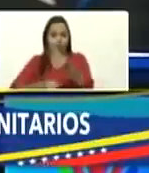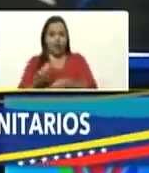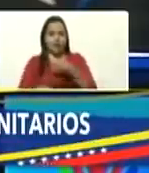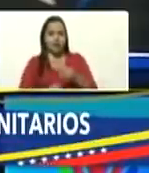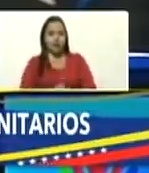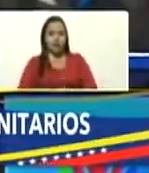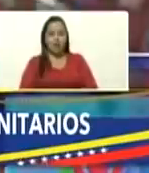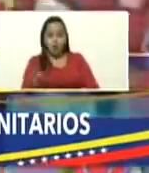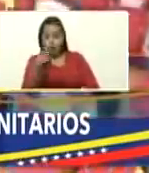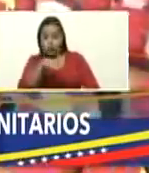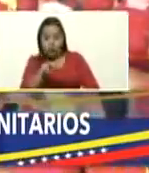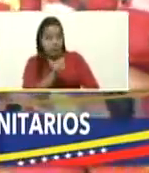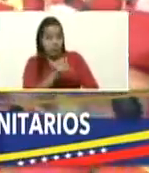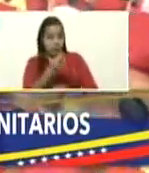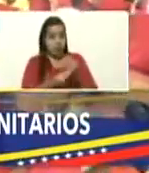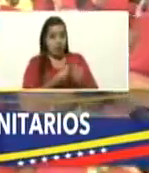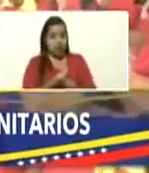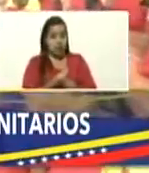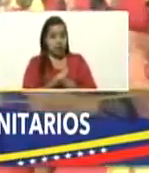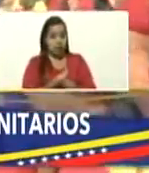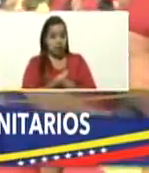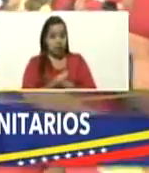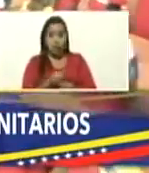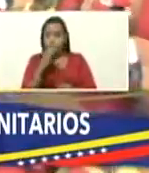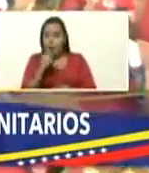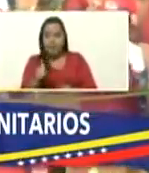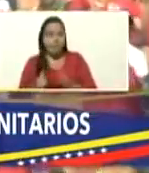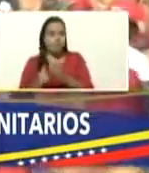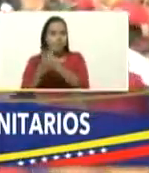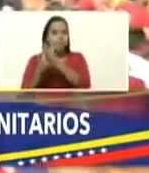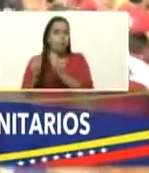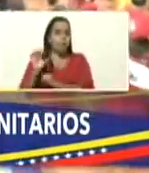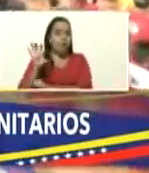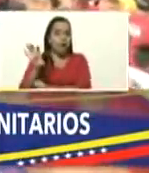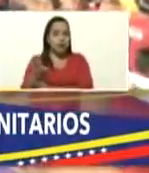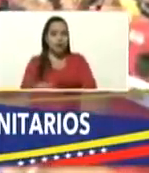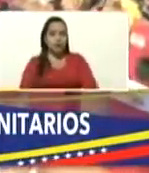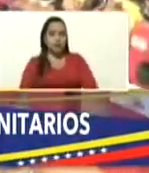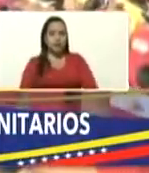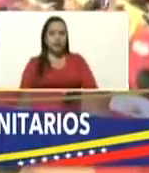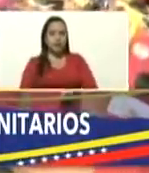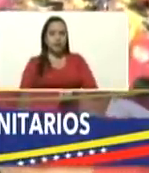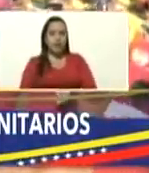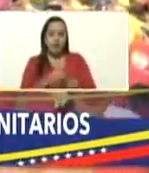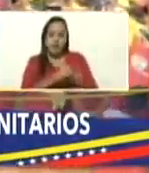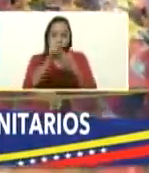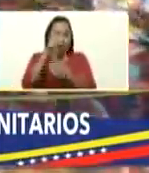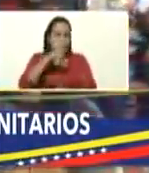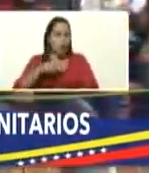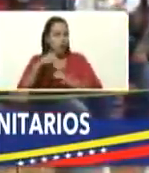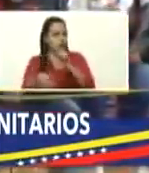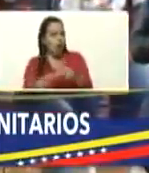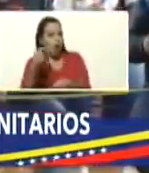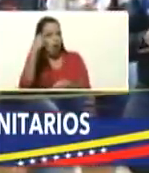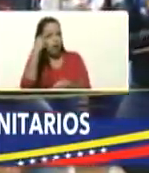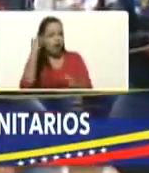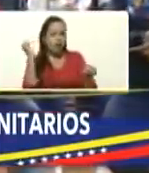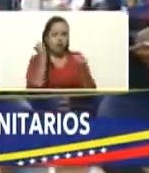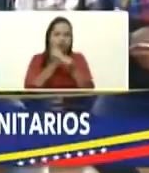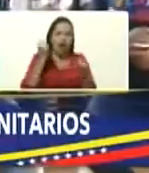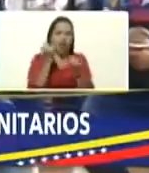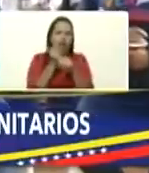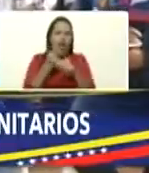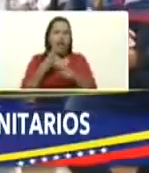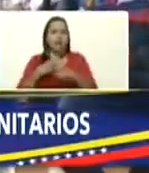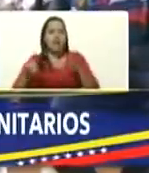Sin ustedes no habría patria, sin el liderazgo popular, que todos los días brega por los derechos